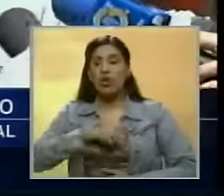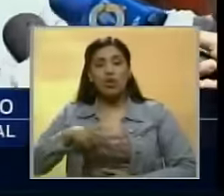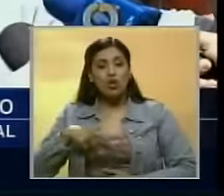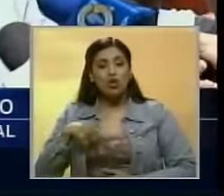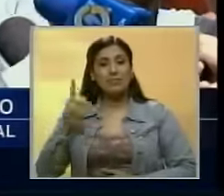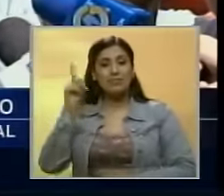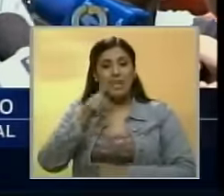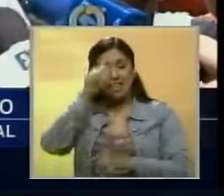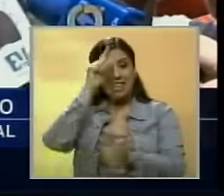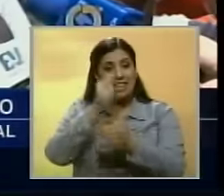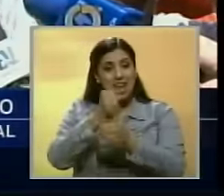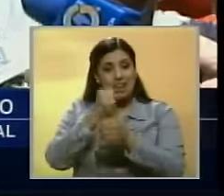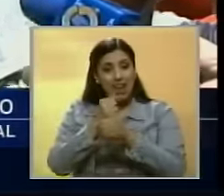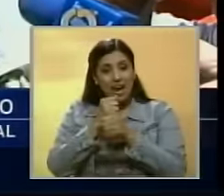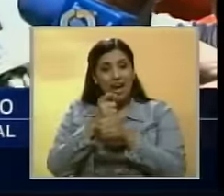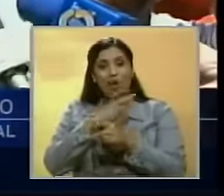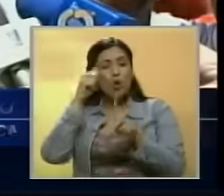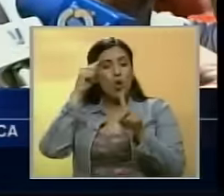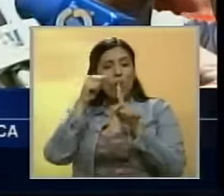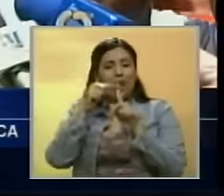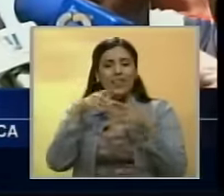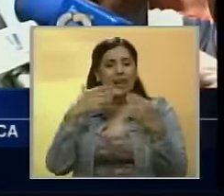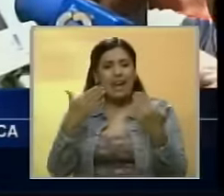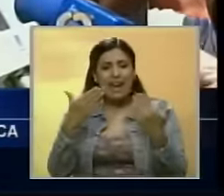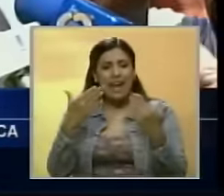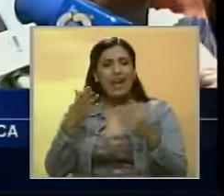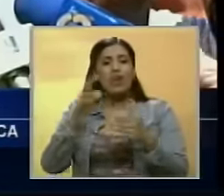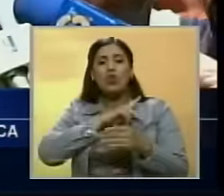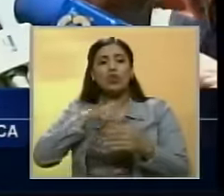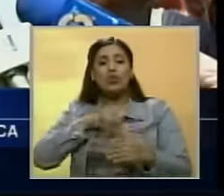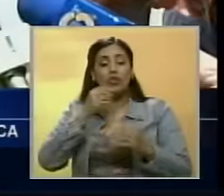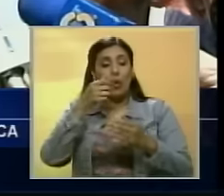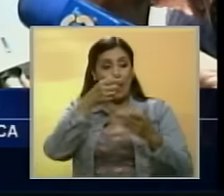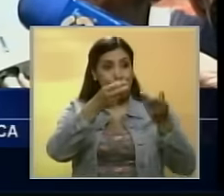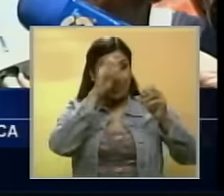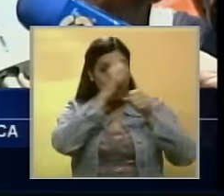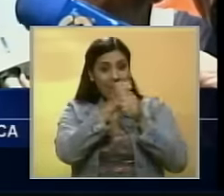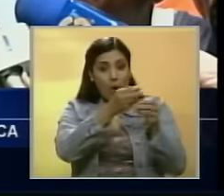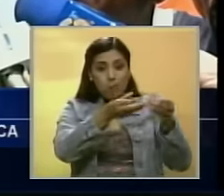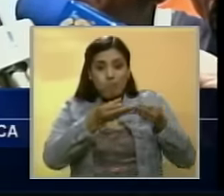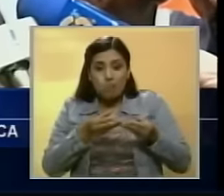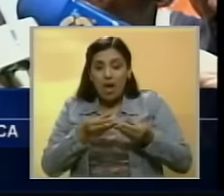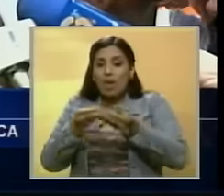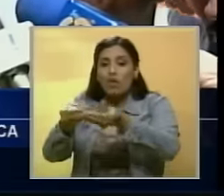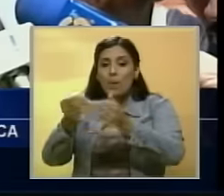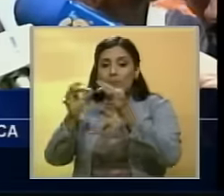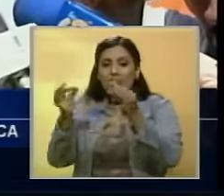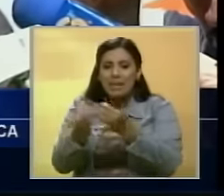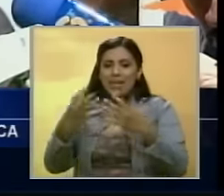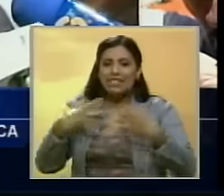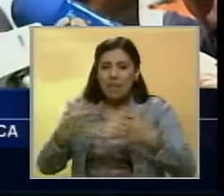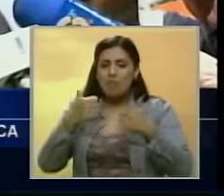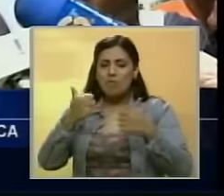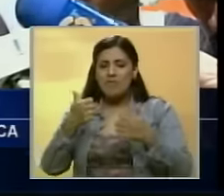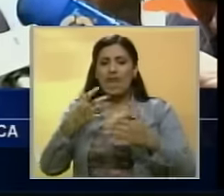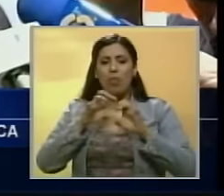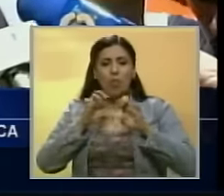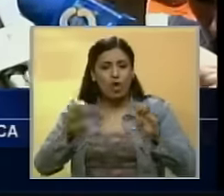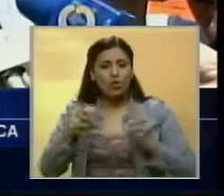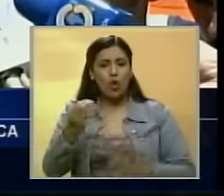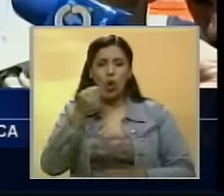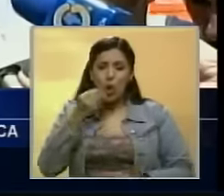venimos a trabajar con una sola intención de poder manifestarle a nuestra familia y darle lo que es Salud Educación